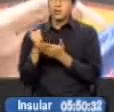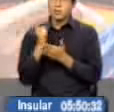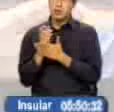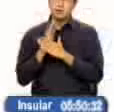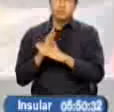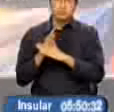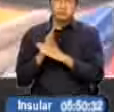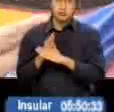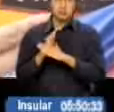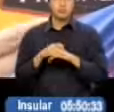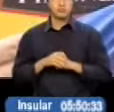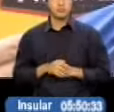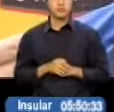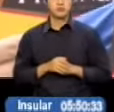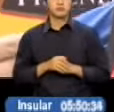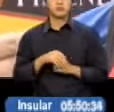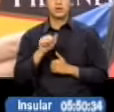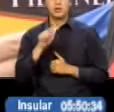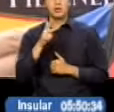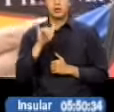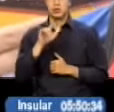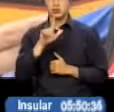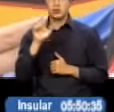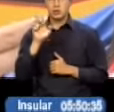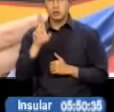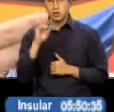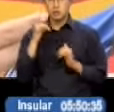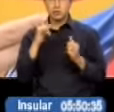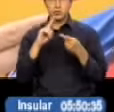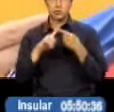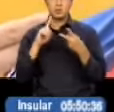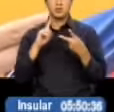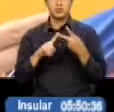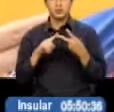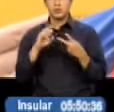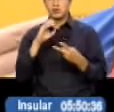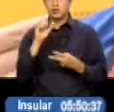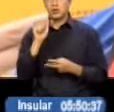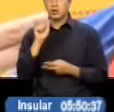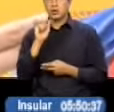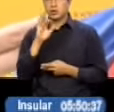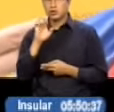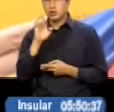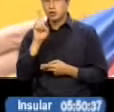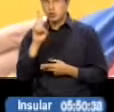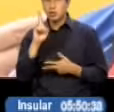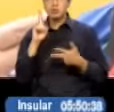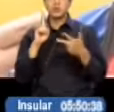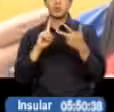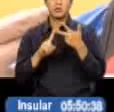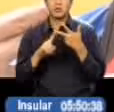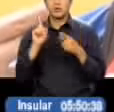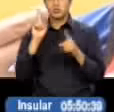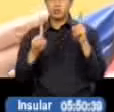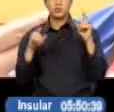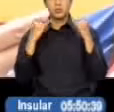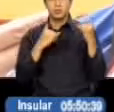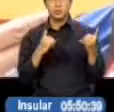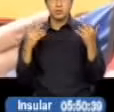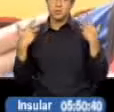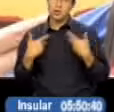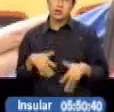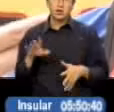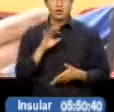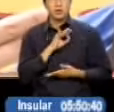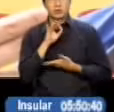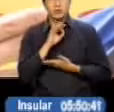términos de arriba no con compañero de hitler es jugado como compañero que caicedo poco miedo público que también el jugado y si cualquiera que me toca